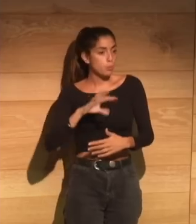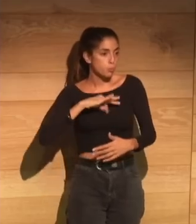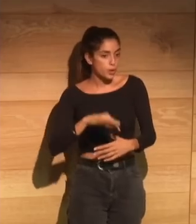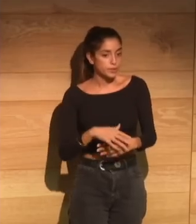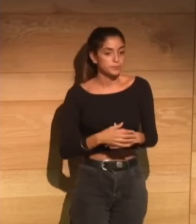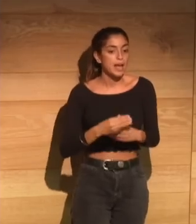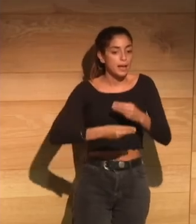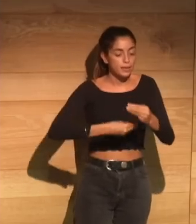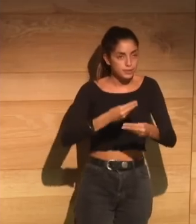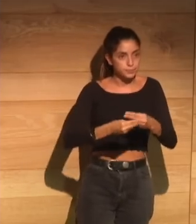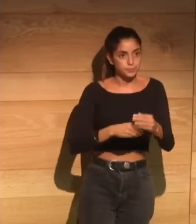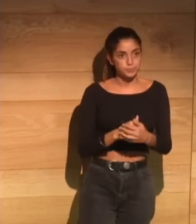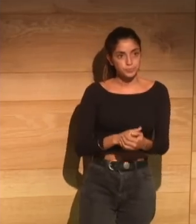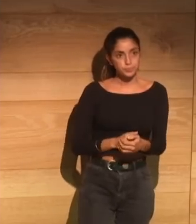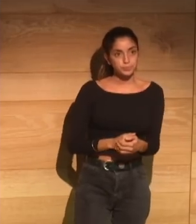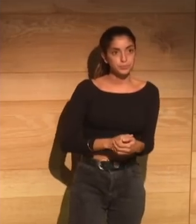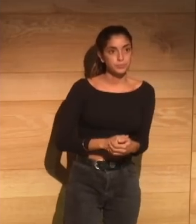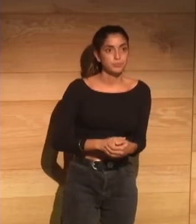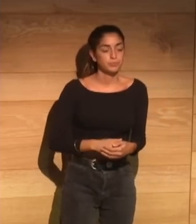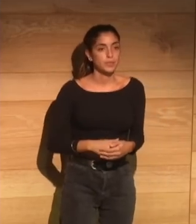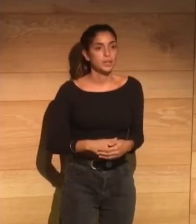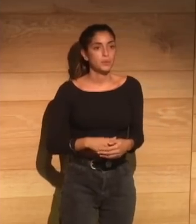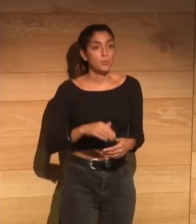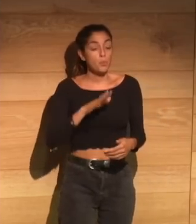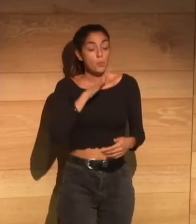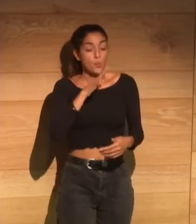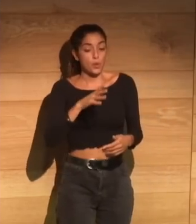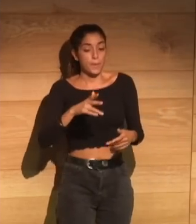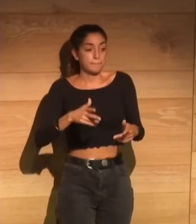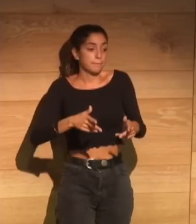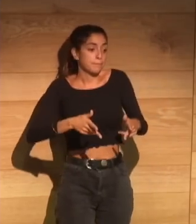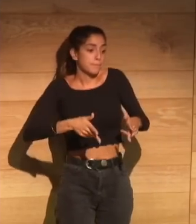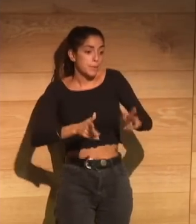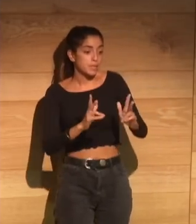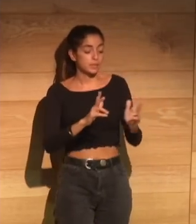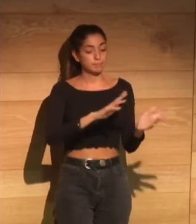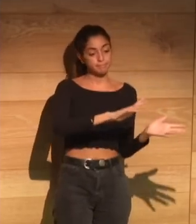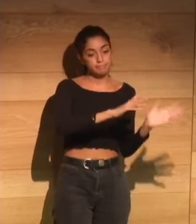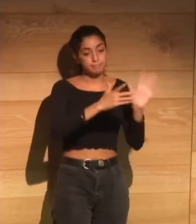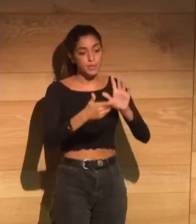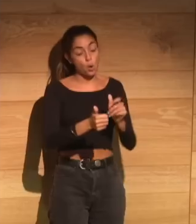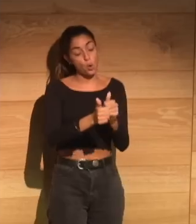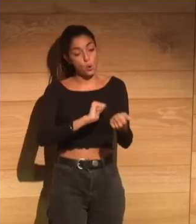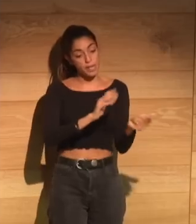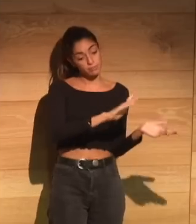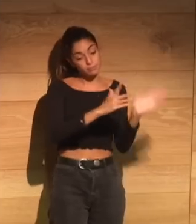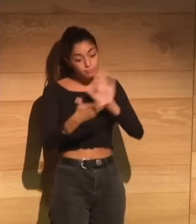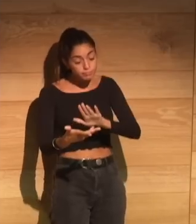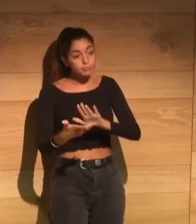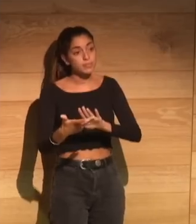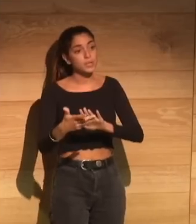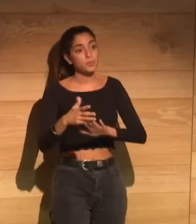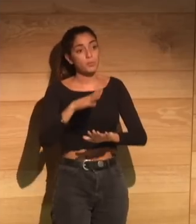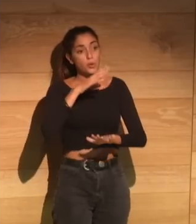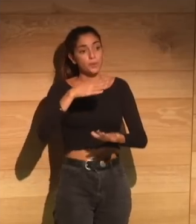usa muchas veces para la pintura, porque te permite calcar, por decirlo de alguna manera, mejor aún que el velo de Alberti. El velo